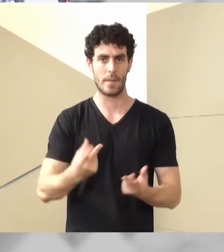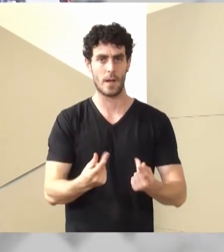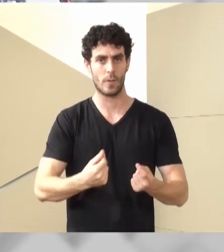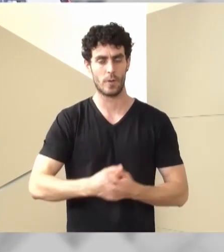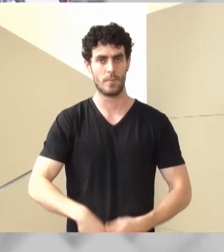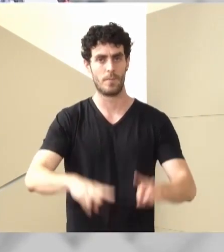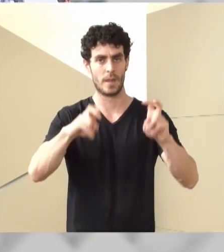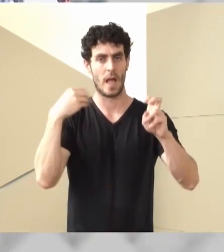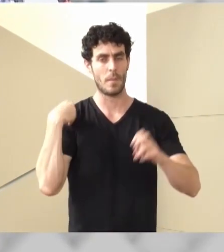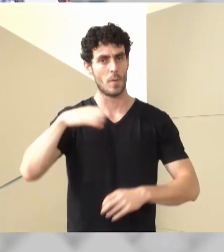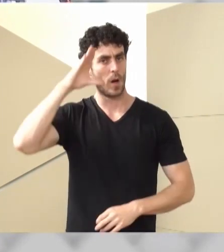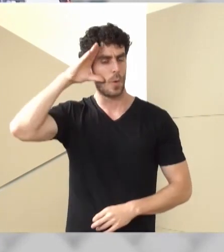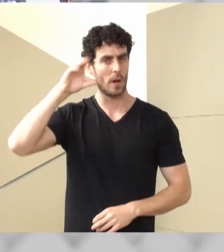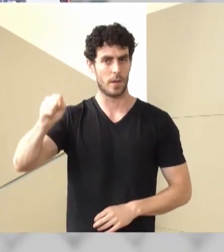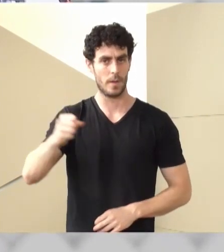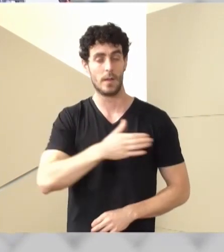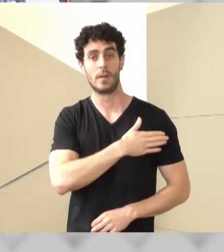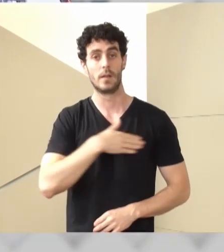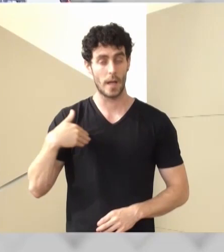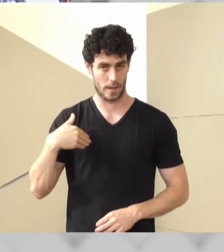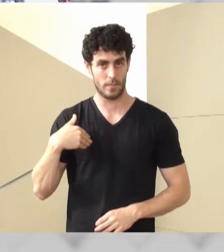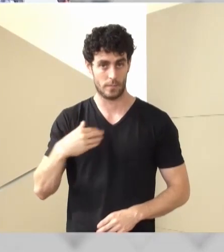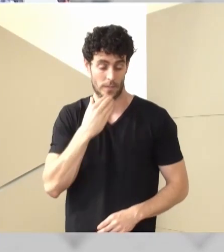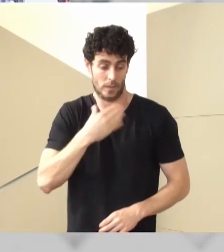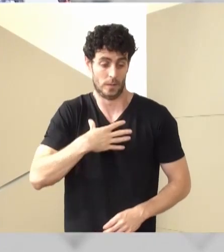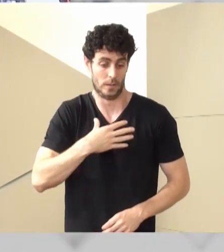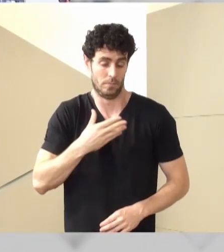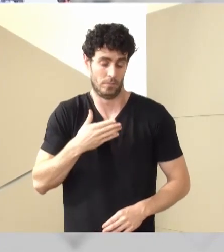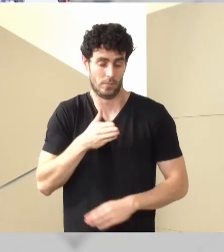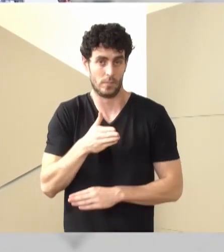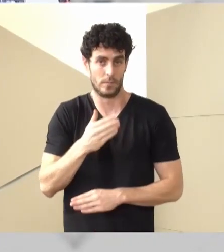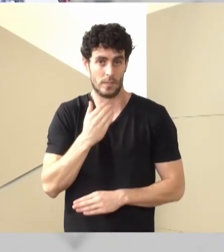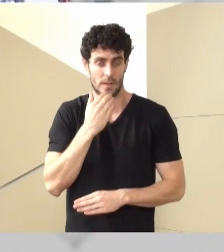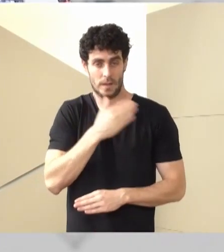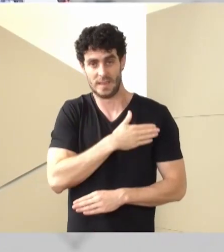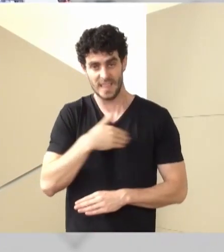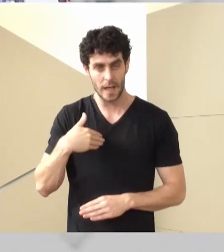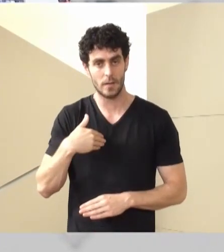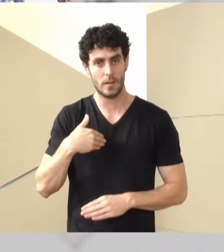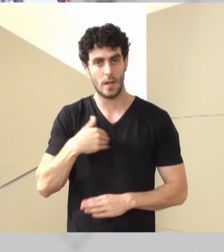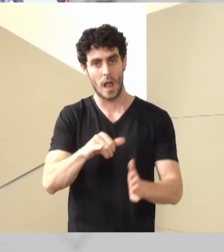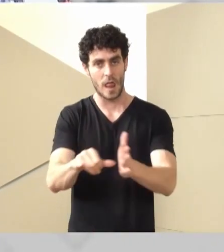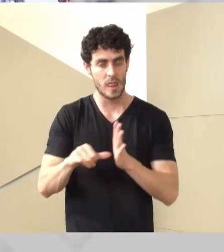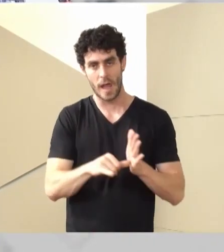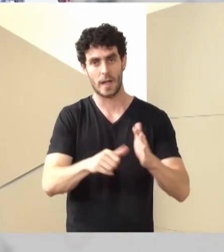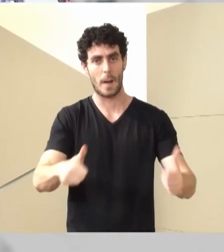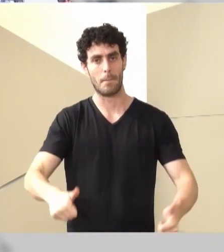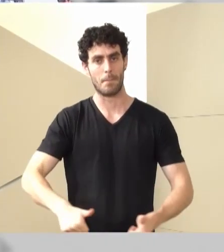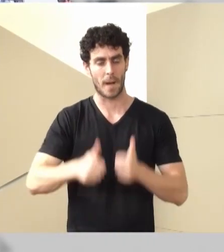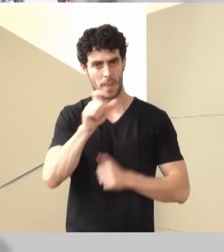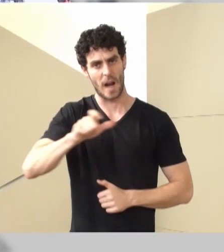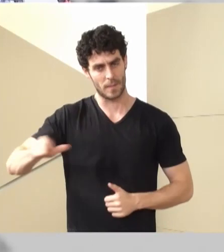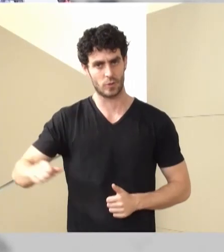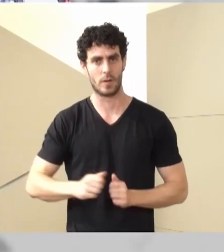Con ello, la Guardia Civil quiere estar, si cabe, aún más al lado de aquellos a quienes sirve,